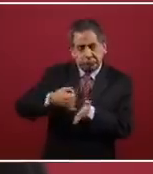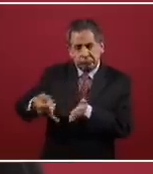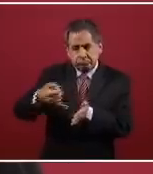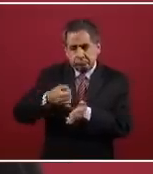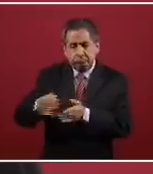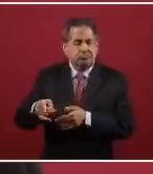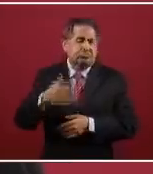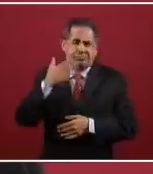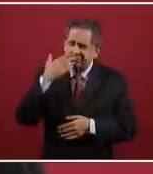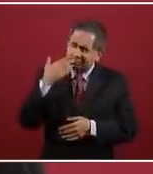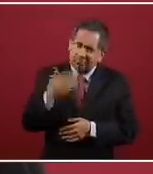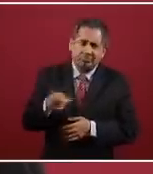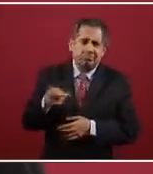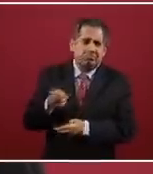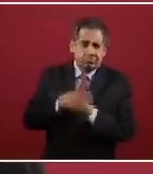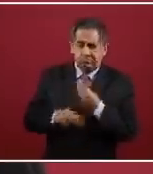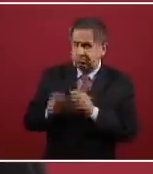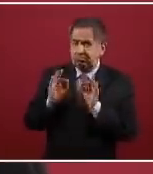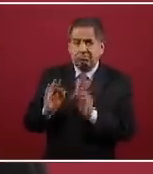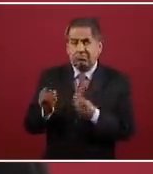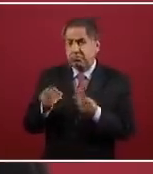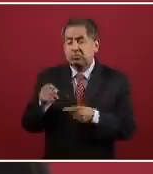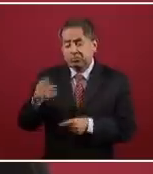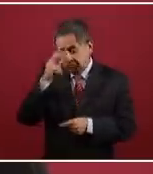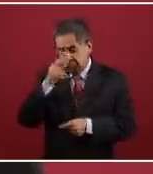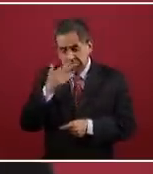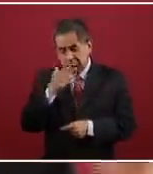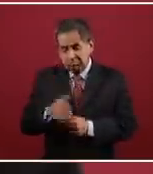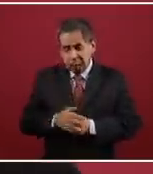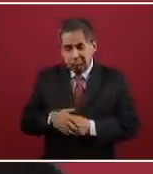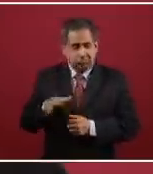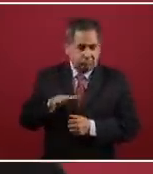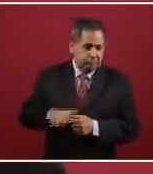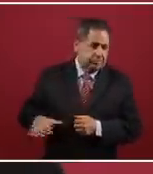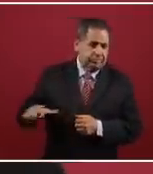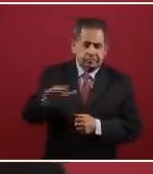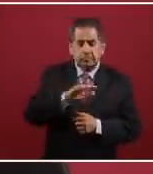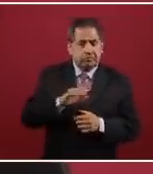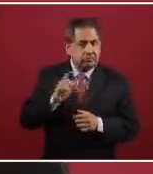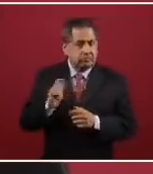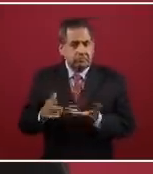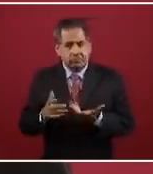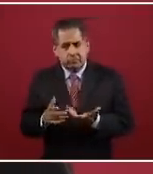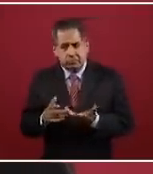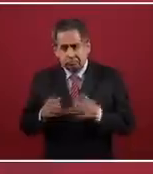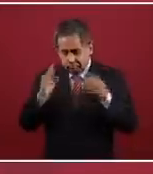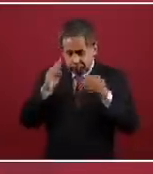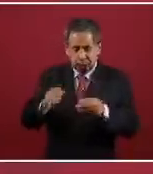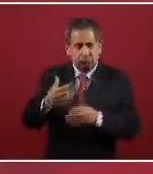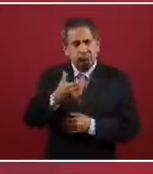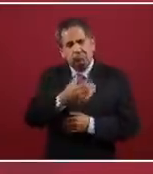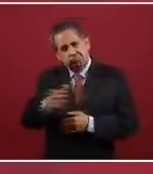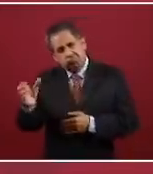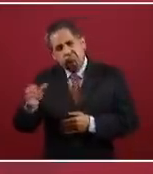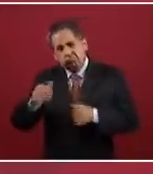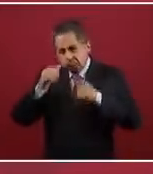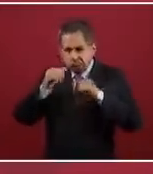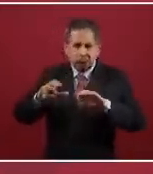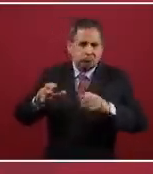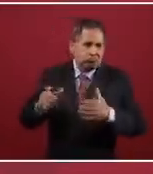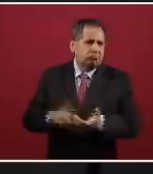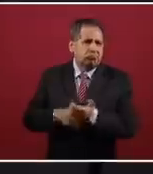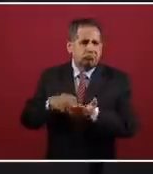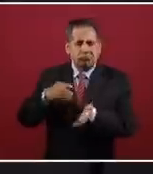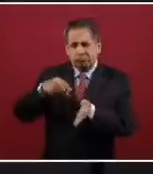productivas de México, toda esa región, dedicados al campo, a la